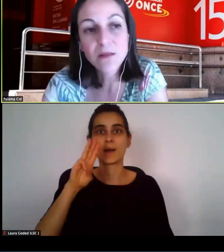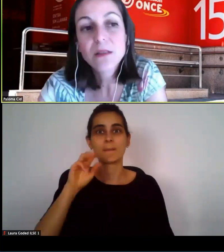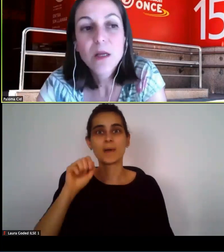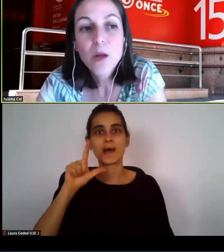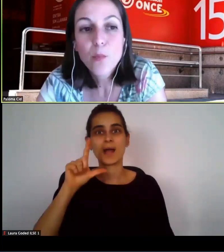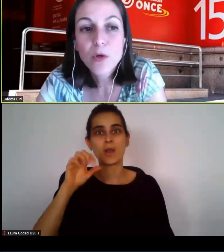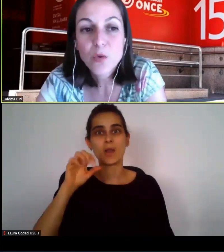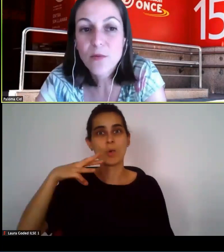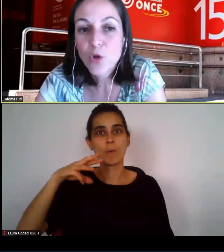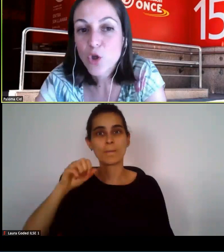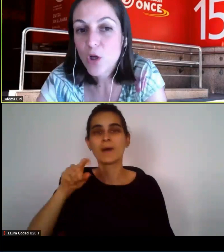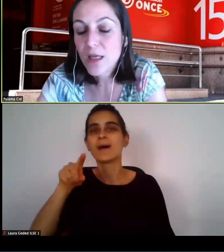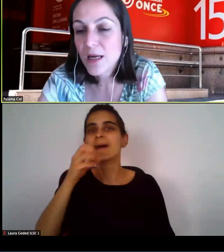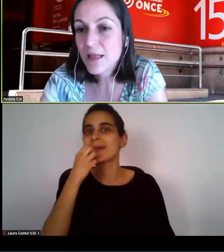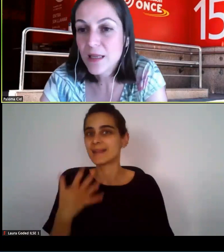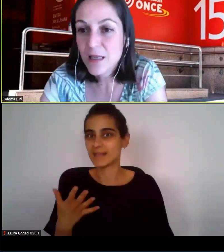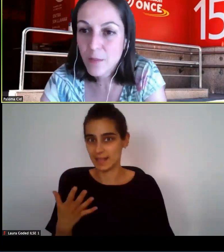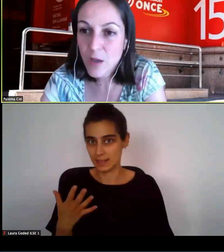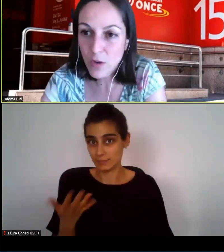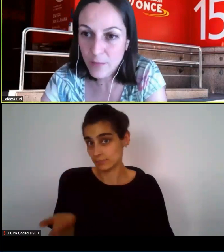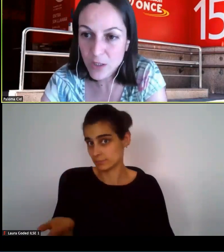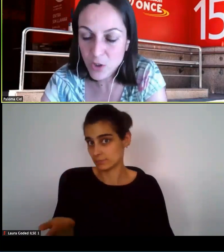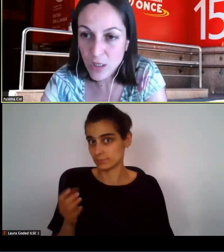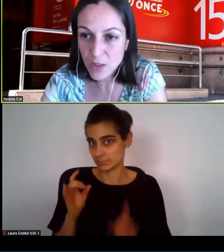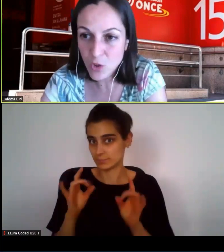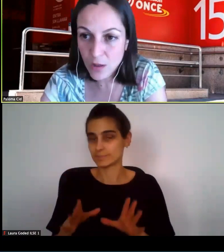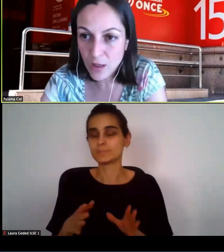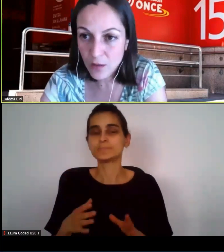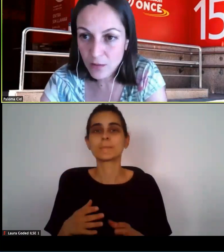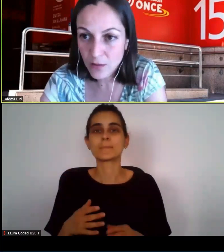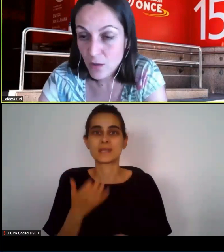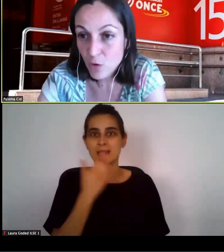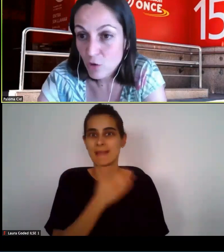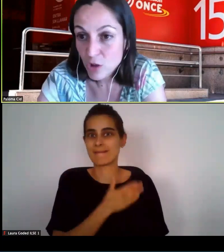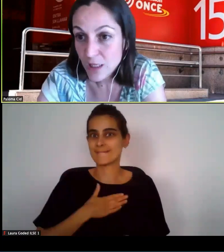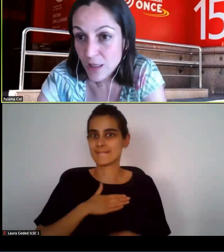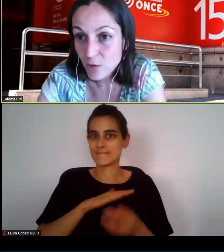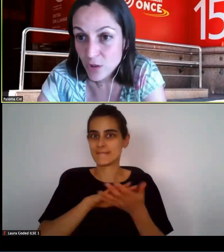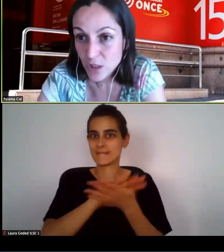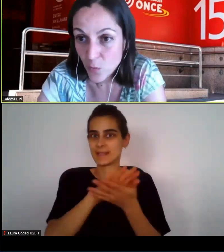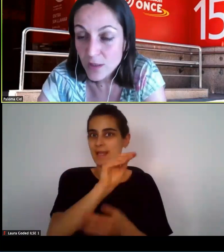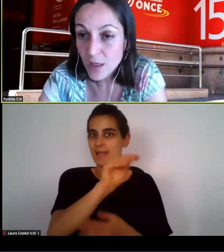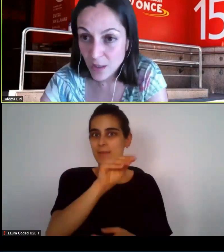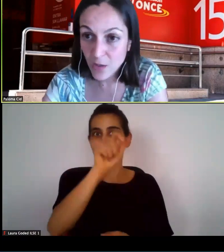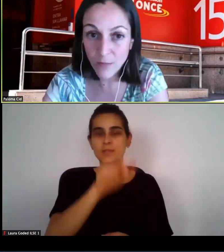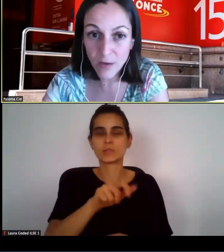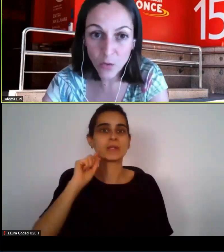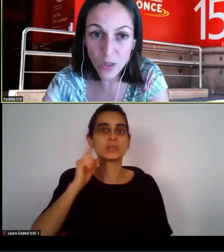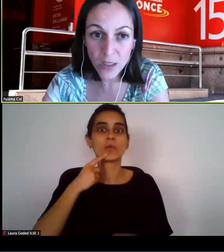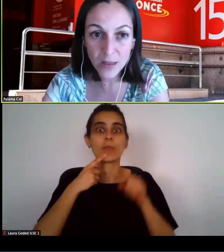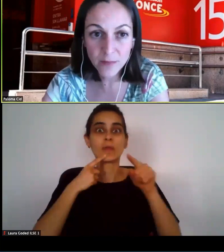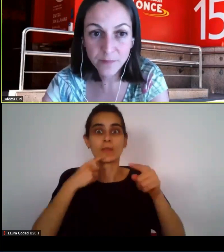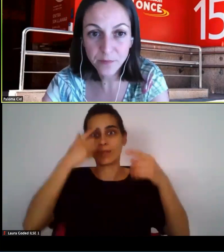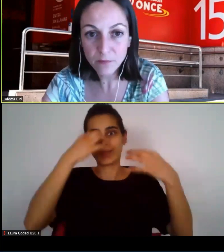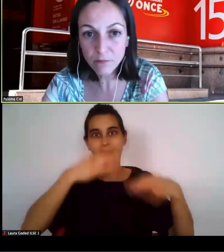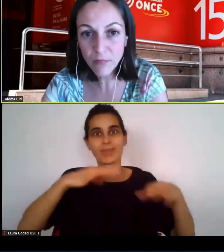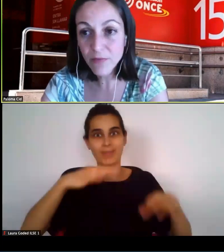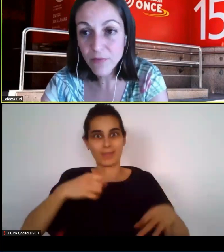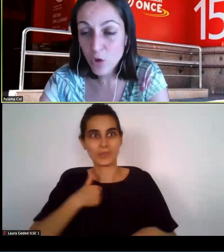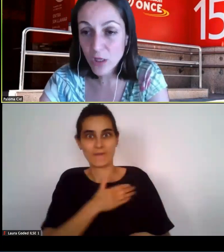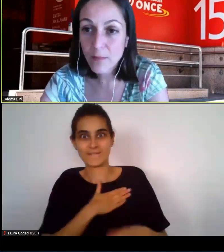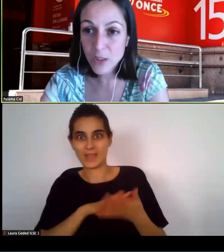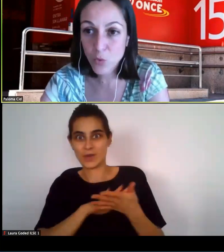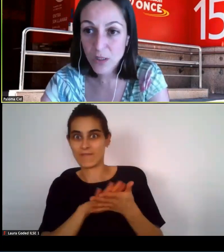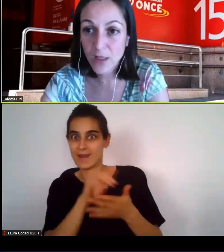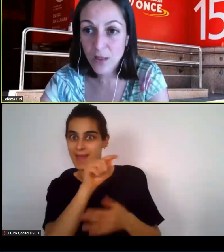Pepita? Pues cuando yo quiera dirigirme a una persona sorda que no esté dándose cuenta que quiero hablar con ella,